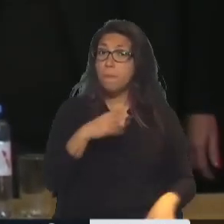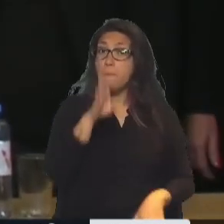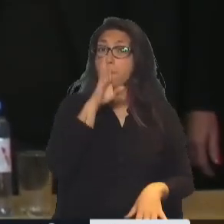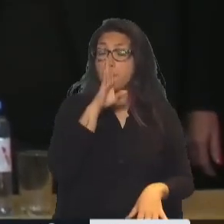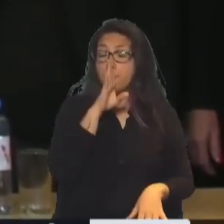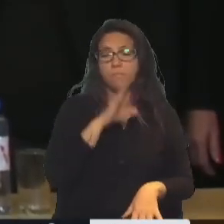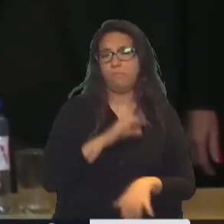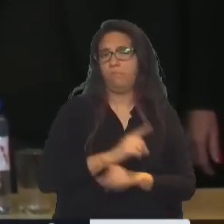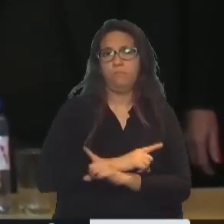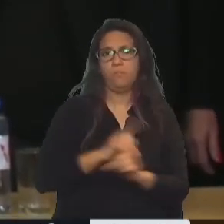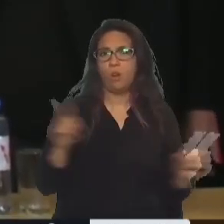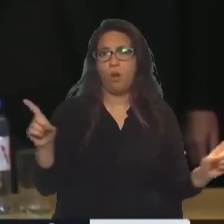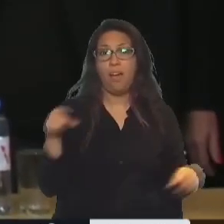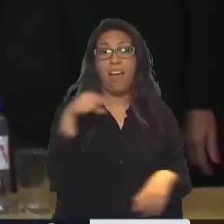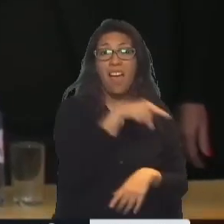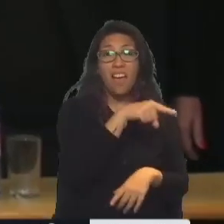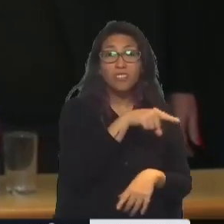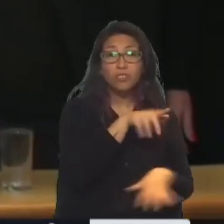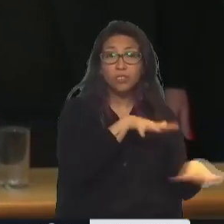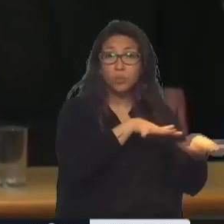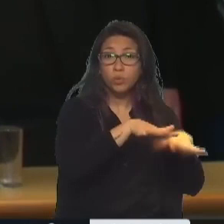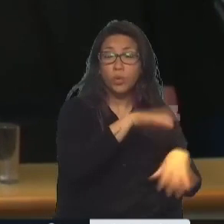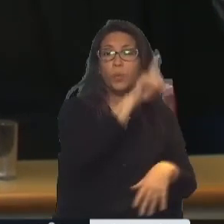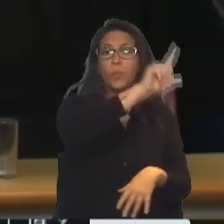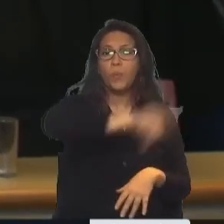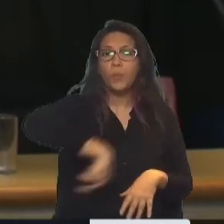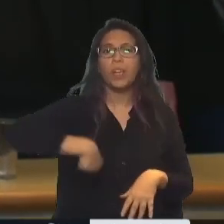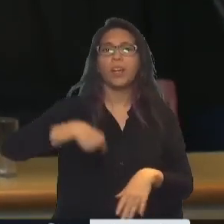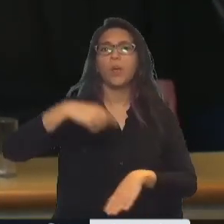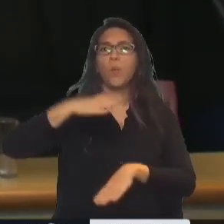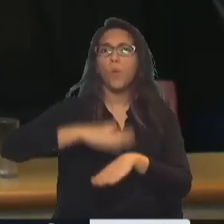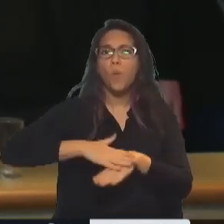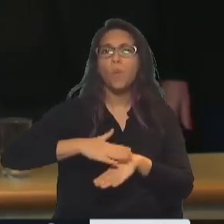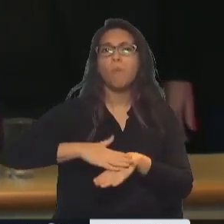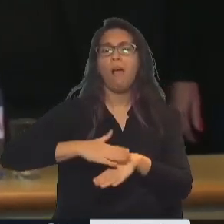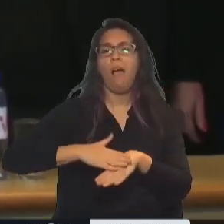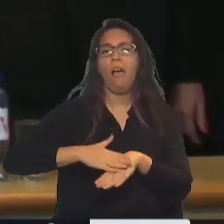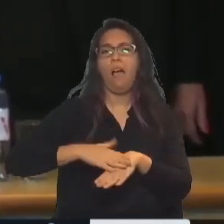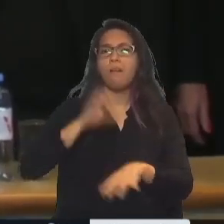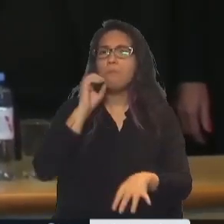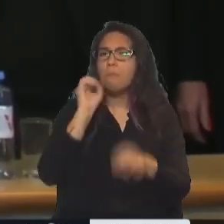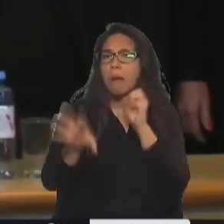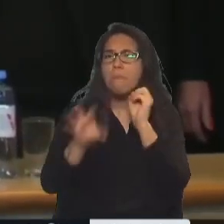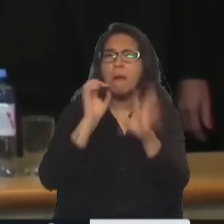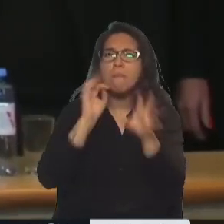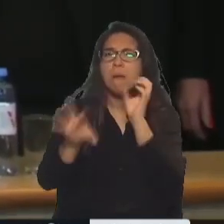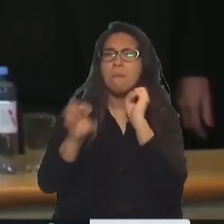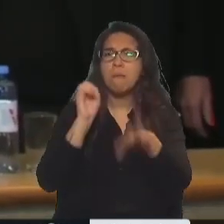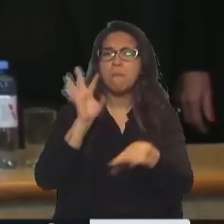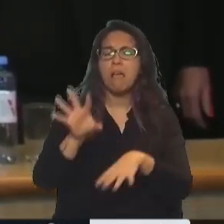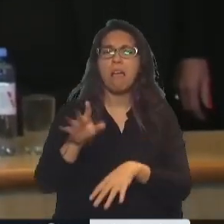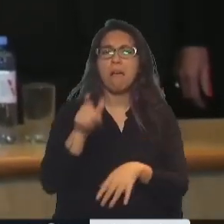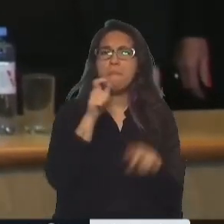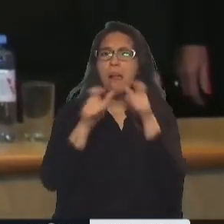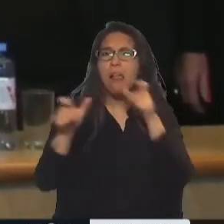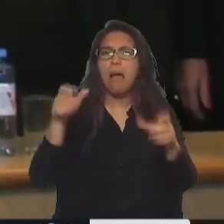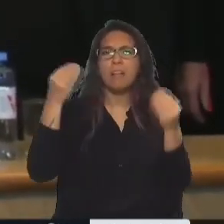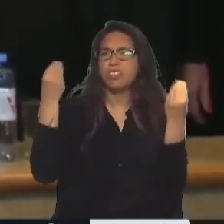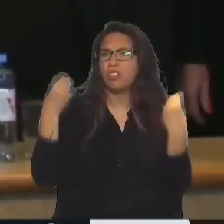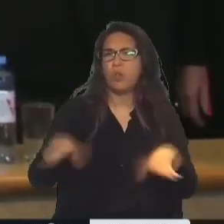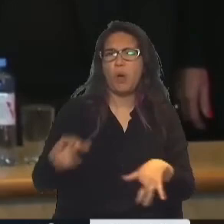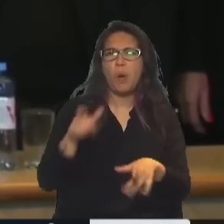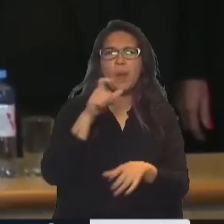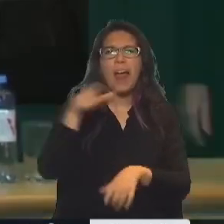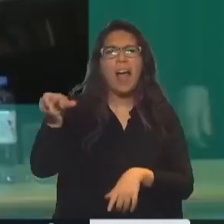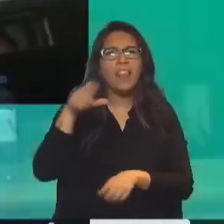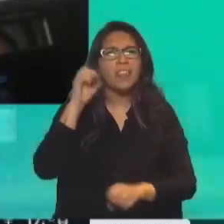que estas cosas son consecuencias de los agravios, de las palabras que están de más, de los